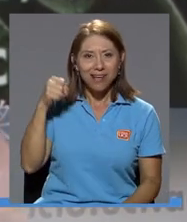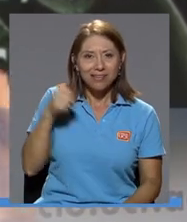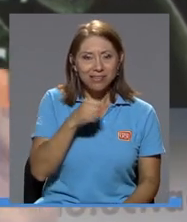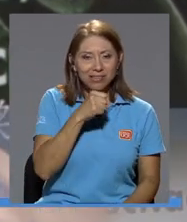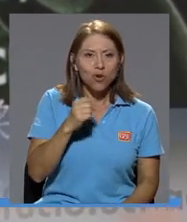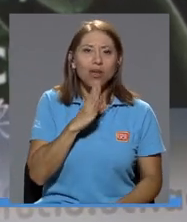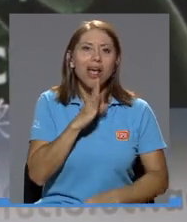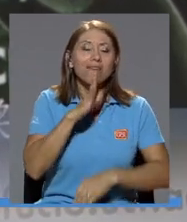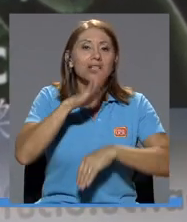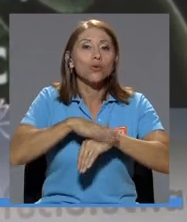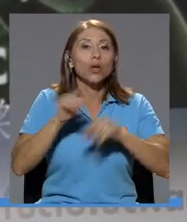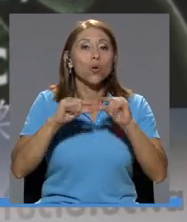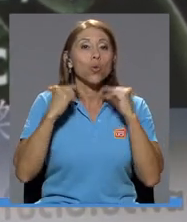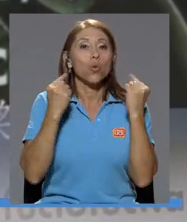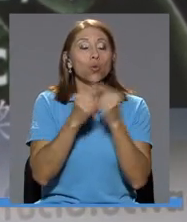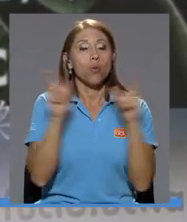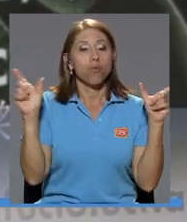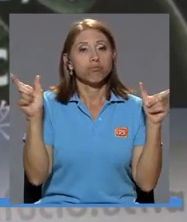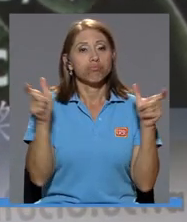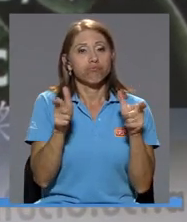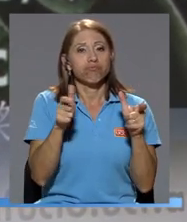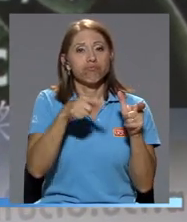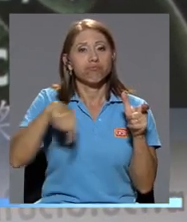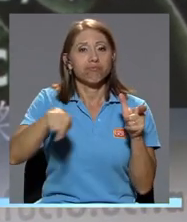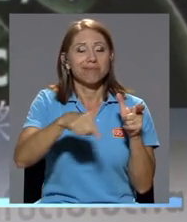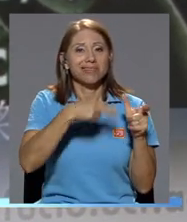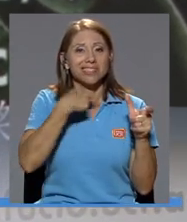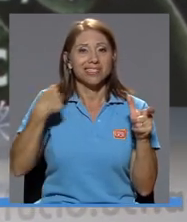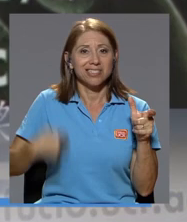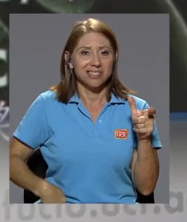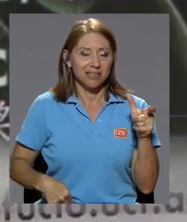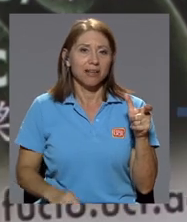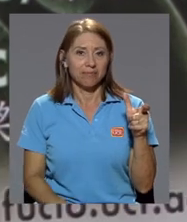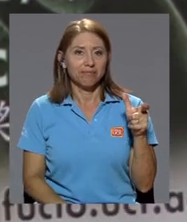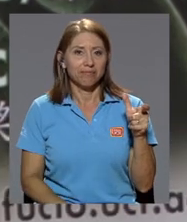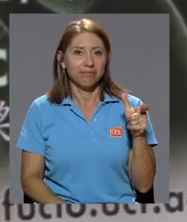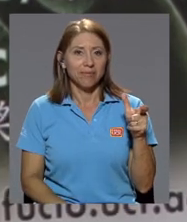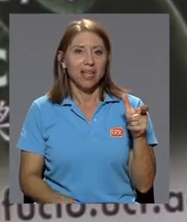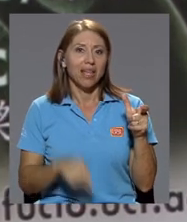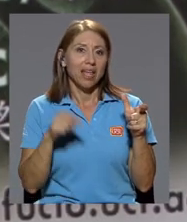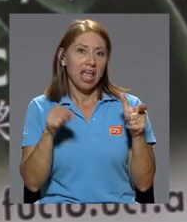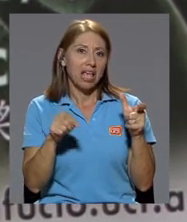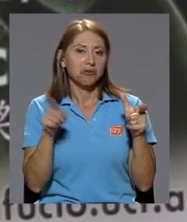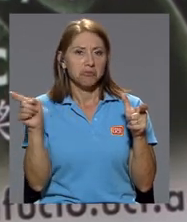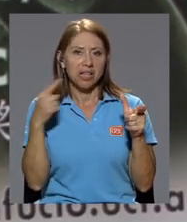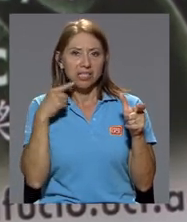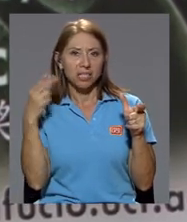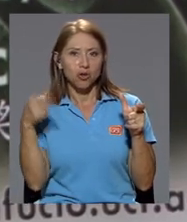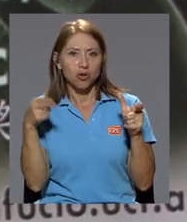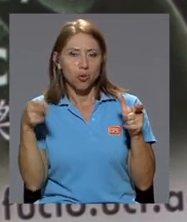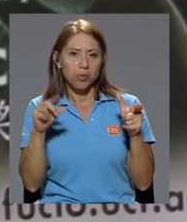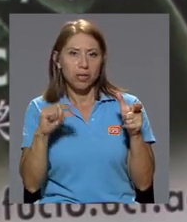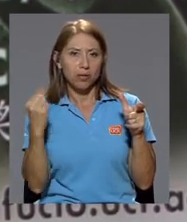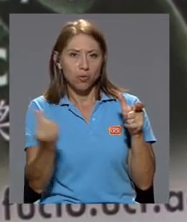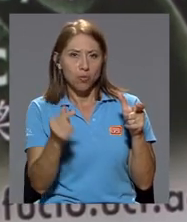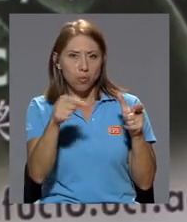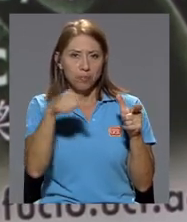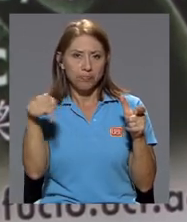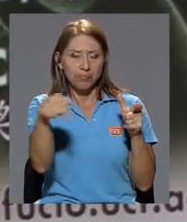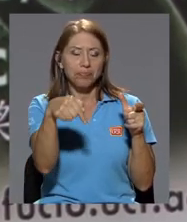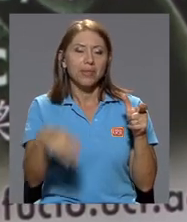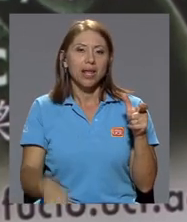trata sobre un grupo minoritario de china se llama roger el hearts o el grupo haier